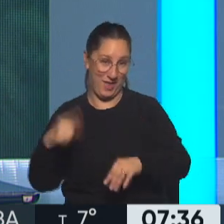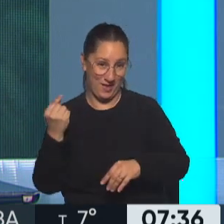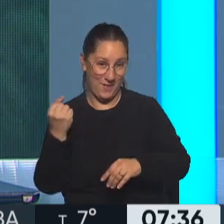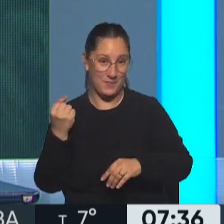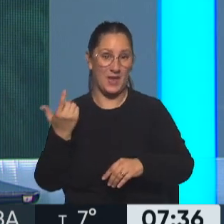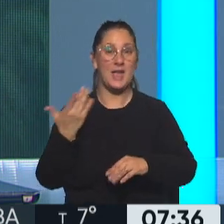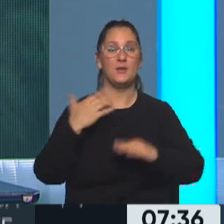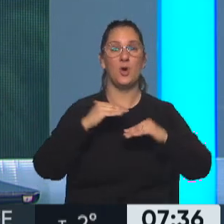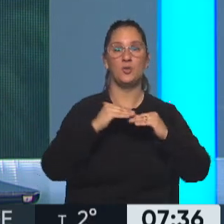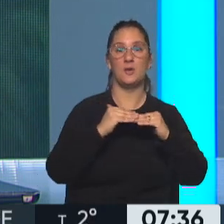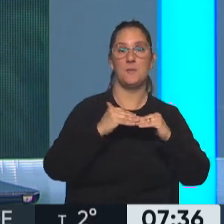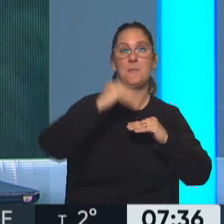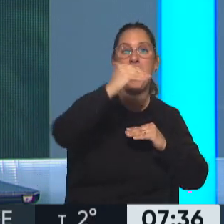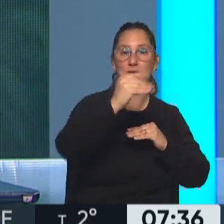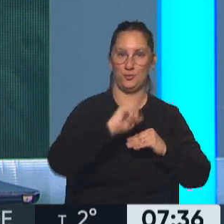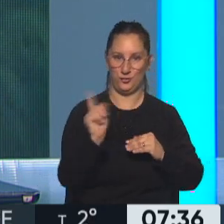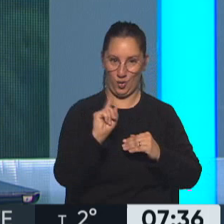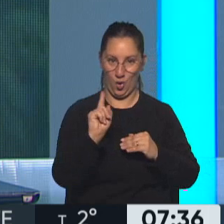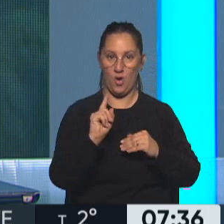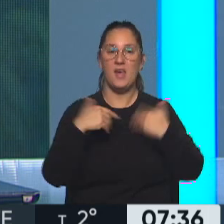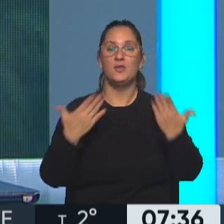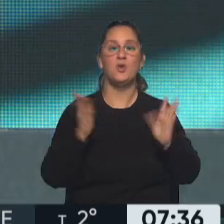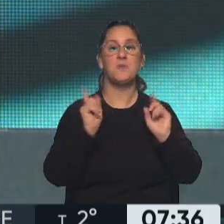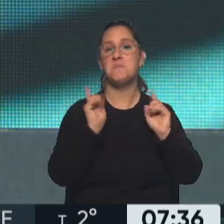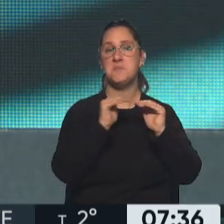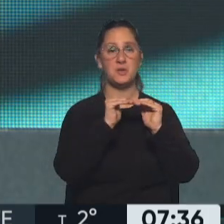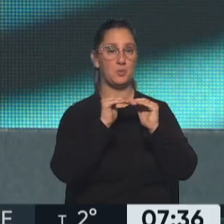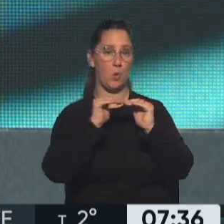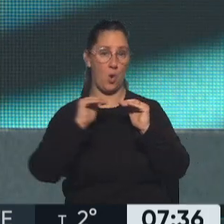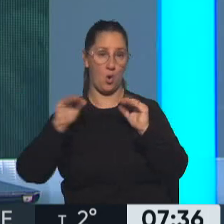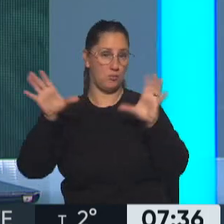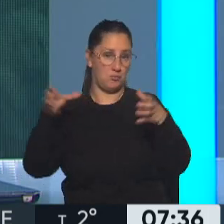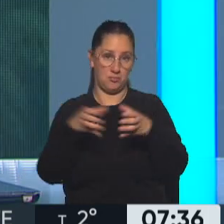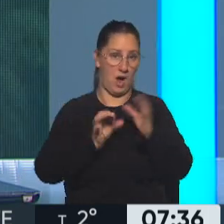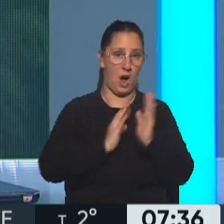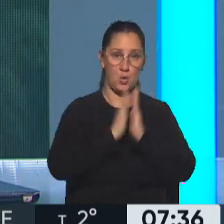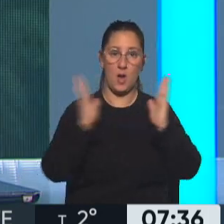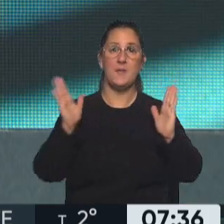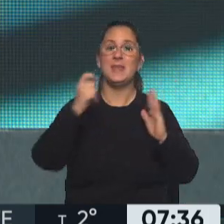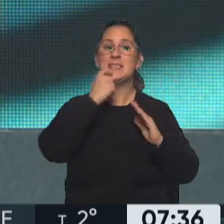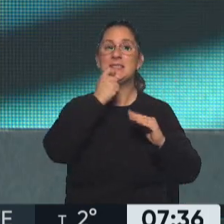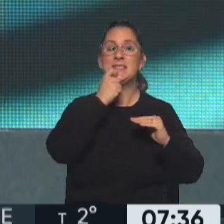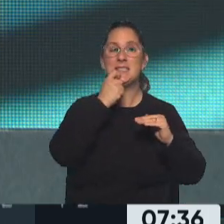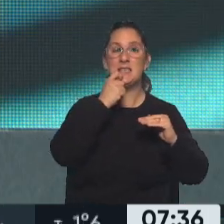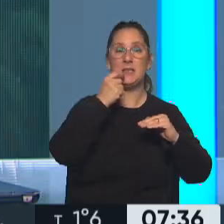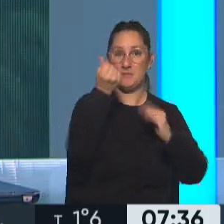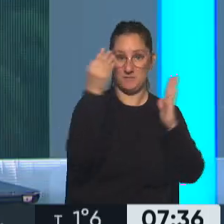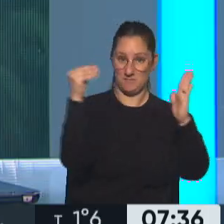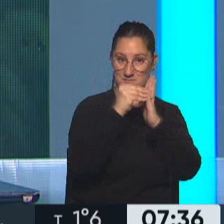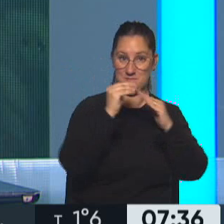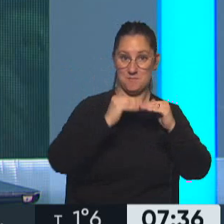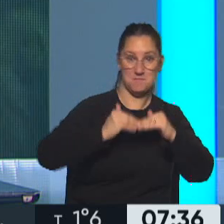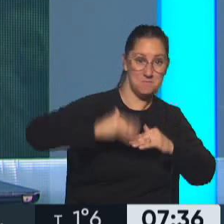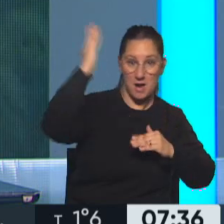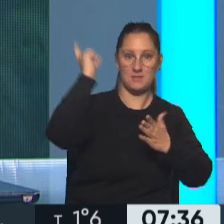no te pases de escala por haber pedido más, sino que te mantengas en tu misma escala durante todo el año. Porque si te pasás de escala, pagás más. Así es, sí.